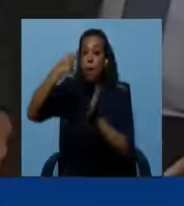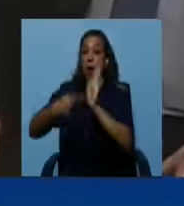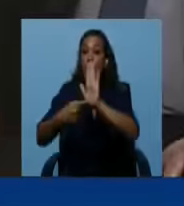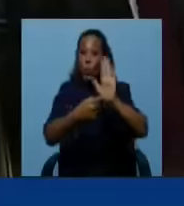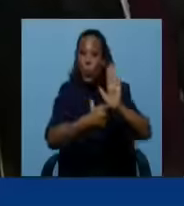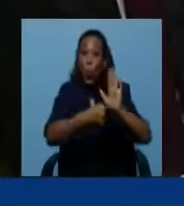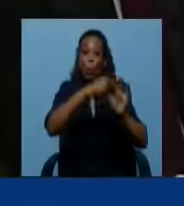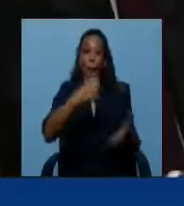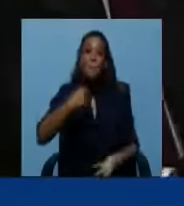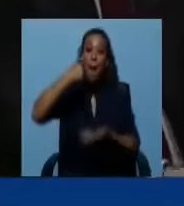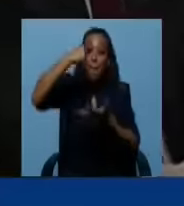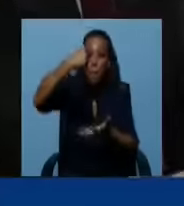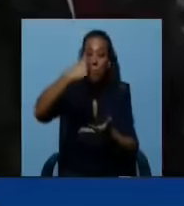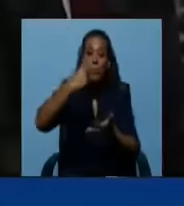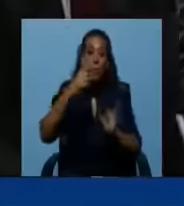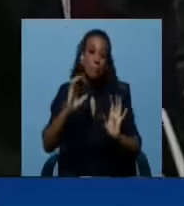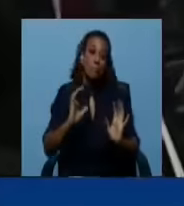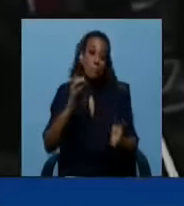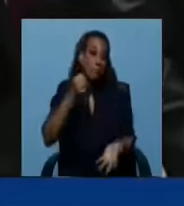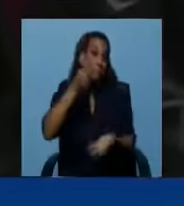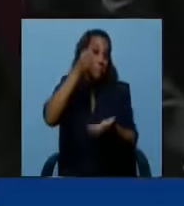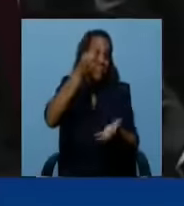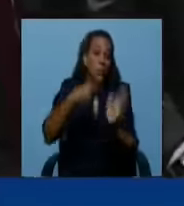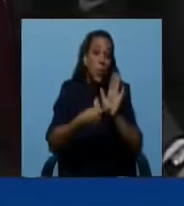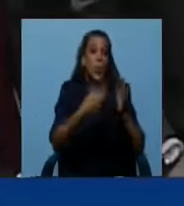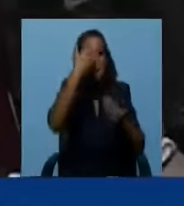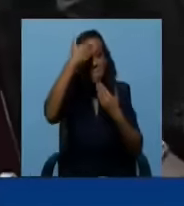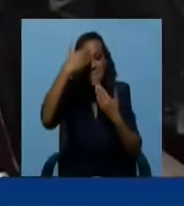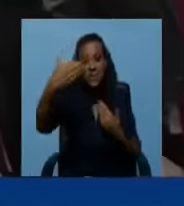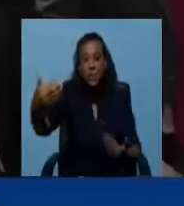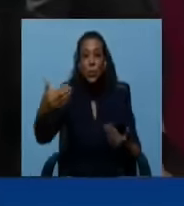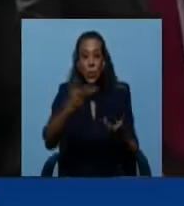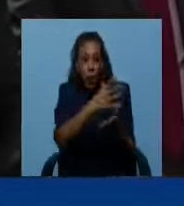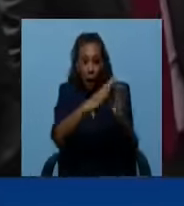representantes de las bolsas. Bueno, mi saludo a todos.